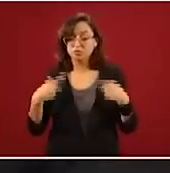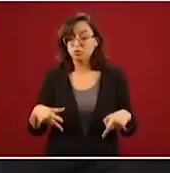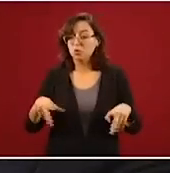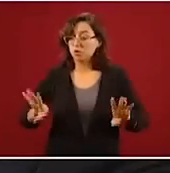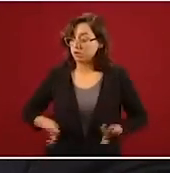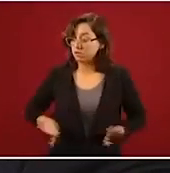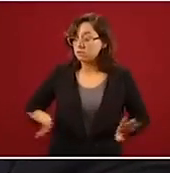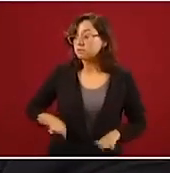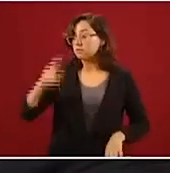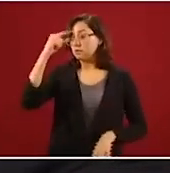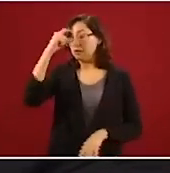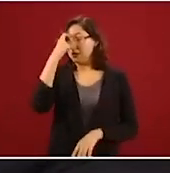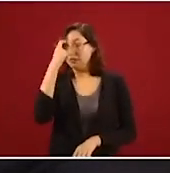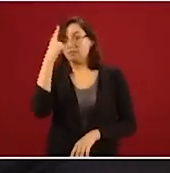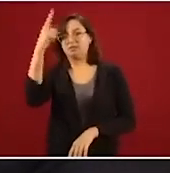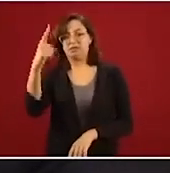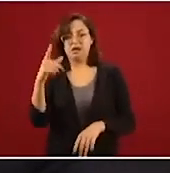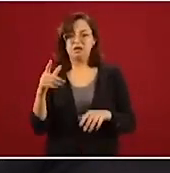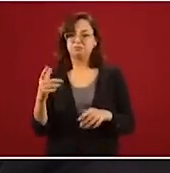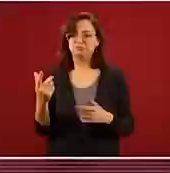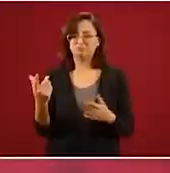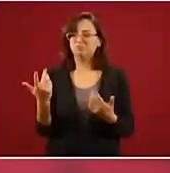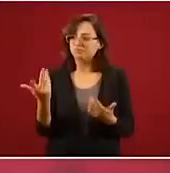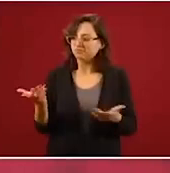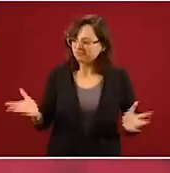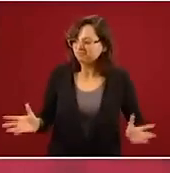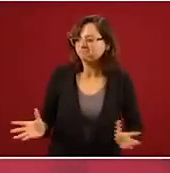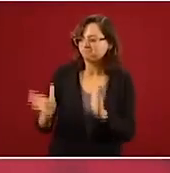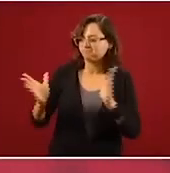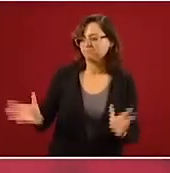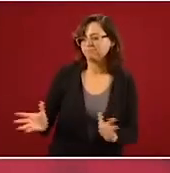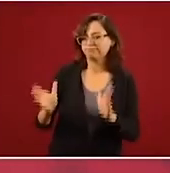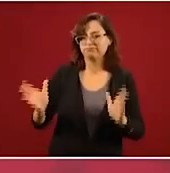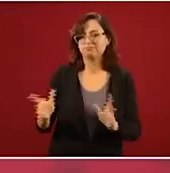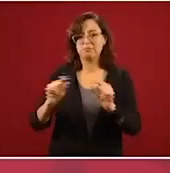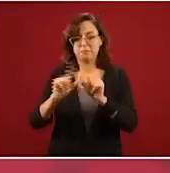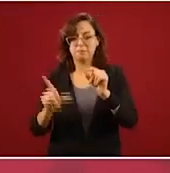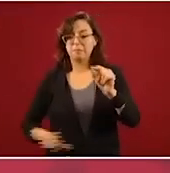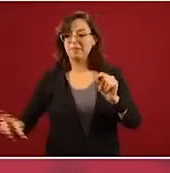creativa de su pueblo, vamos a lograr convertir en realidad